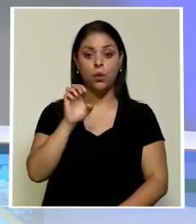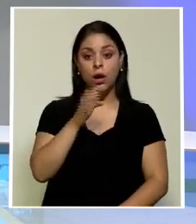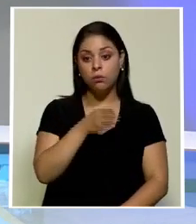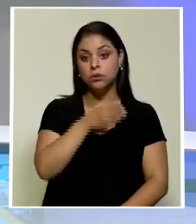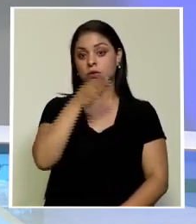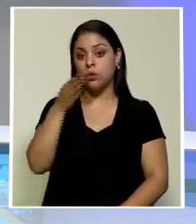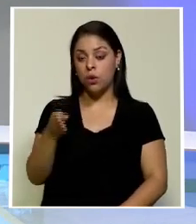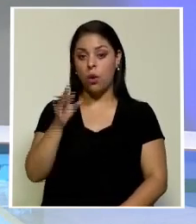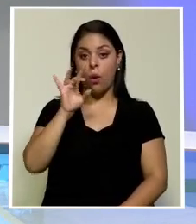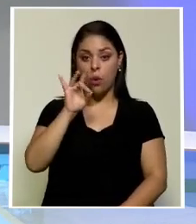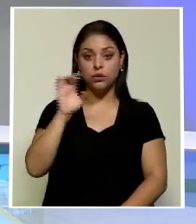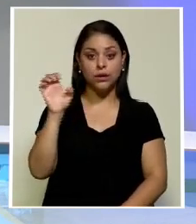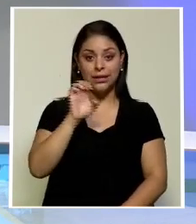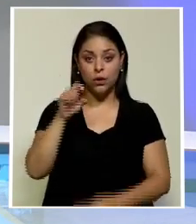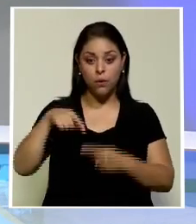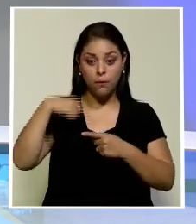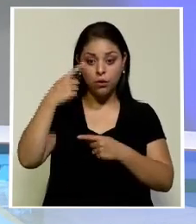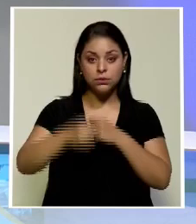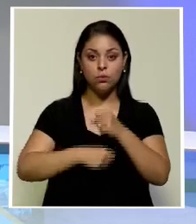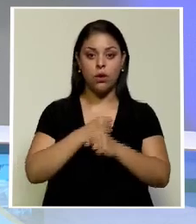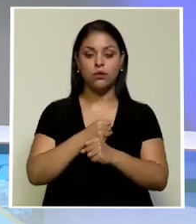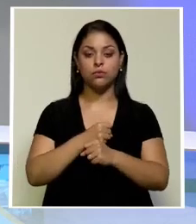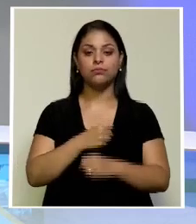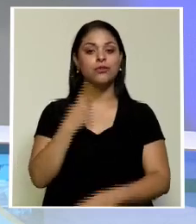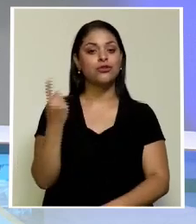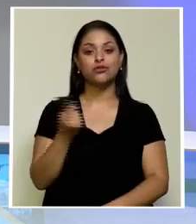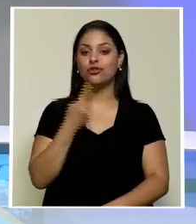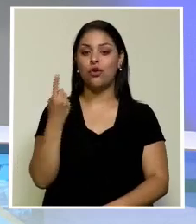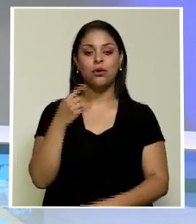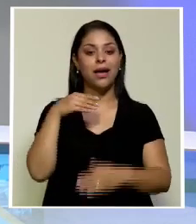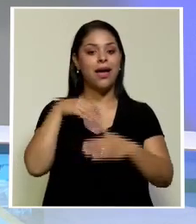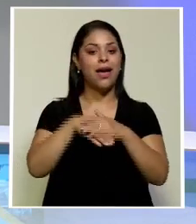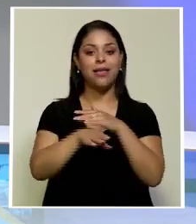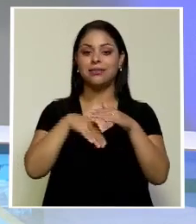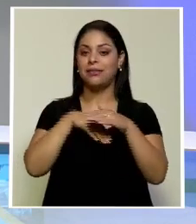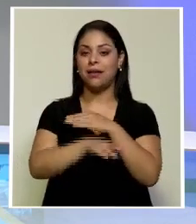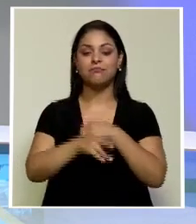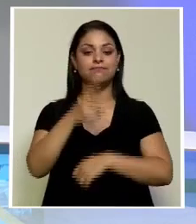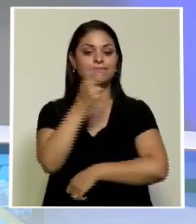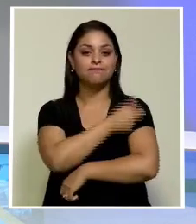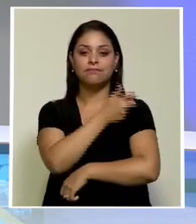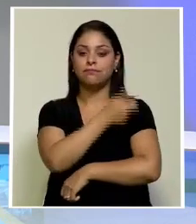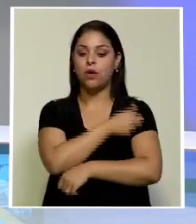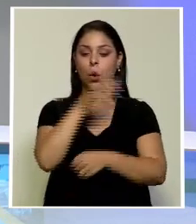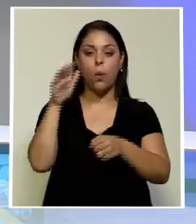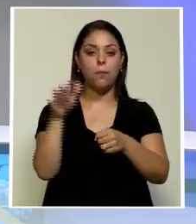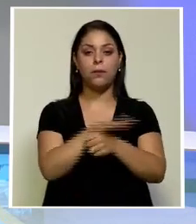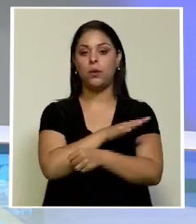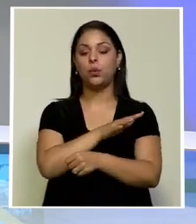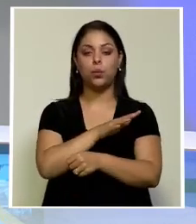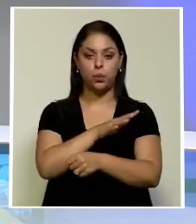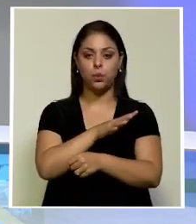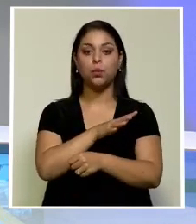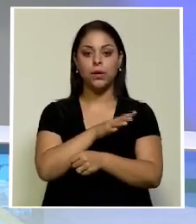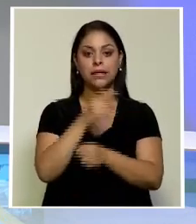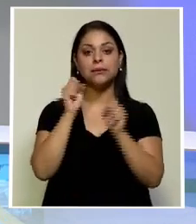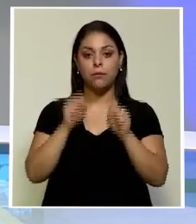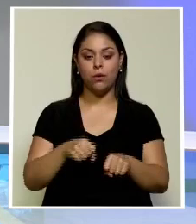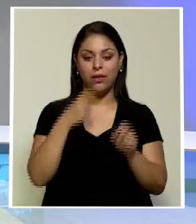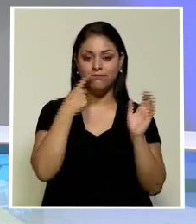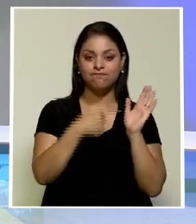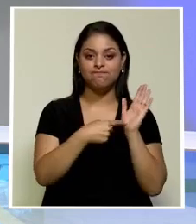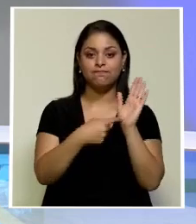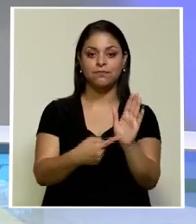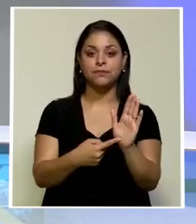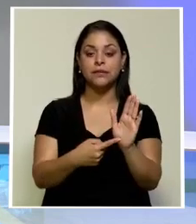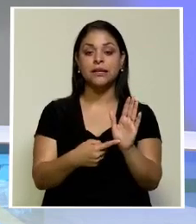del próximo año, los establecimientos comerciales solo admitirán a personas con esquema completo de vacunación verificable y se